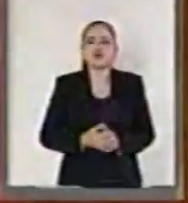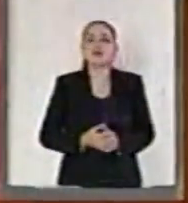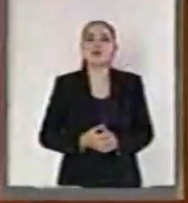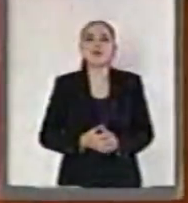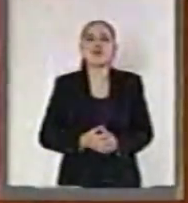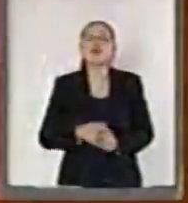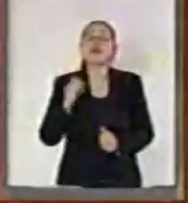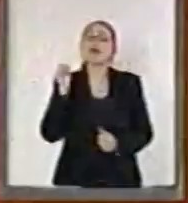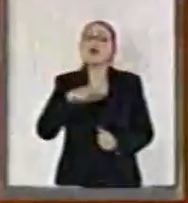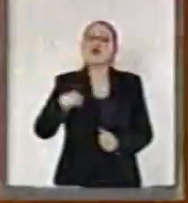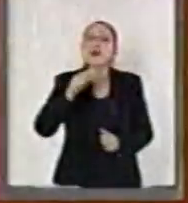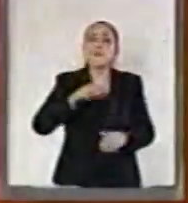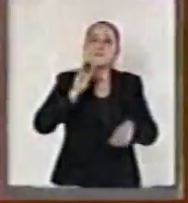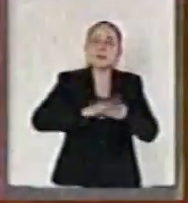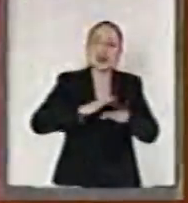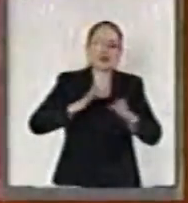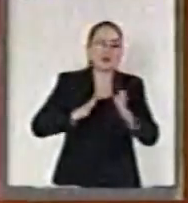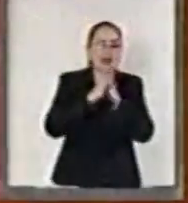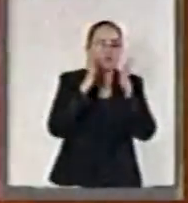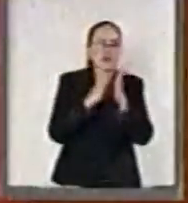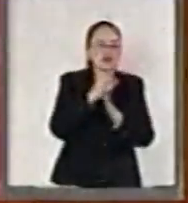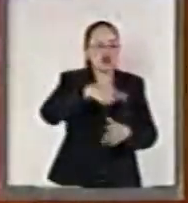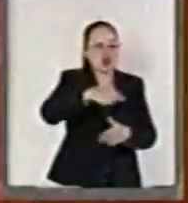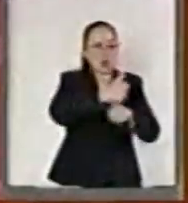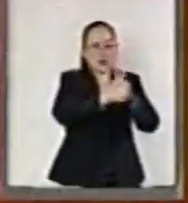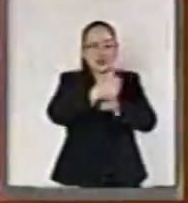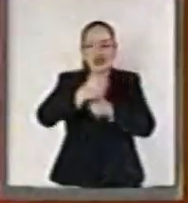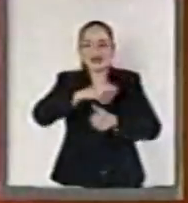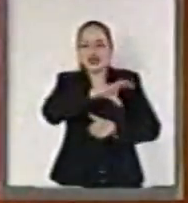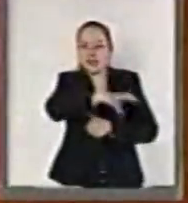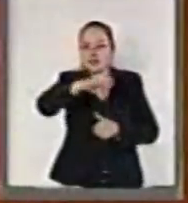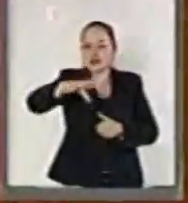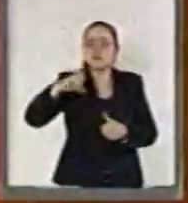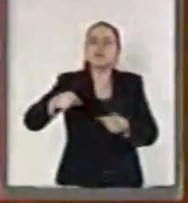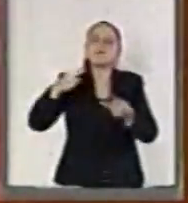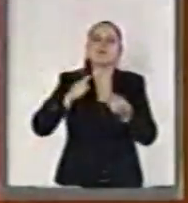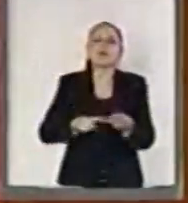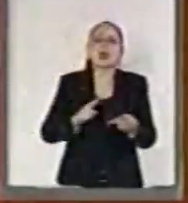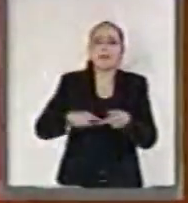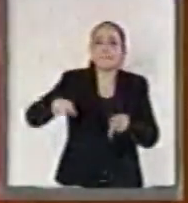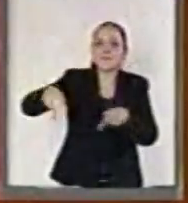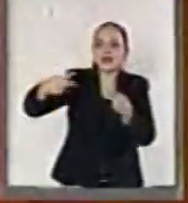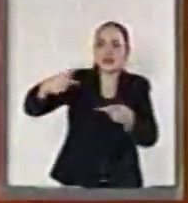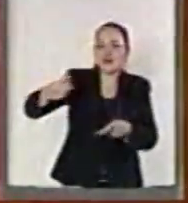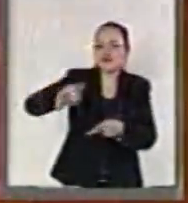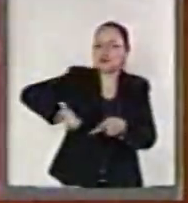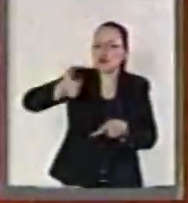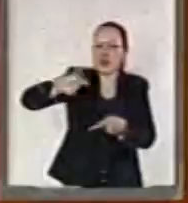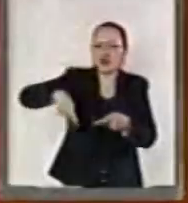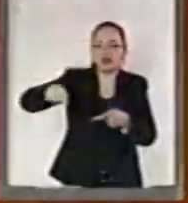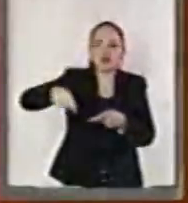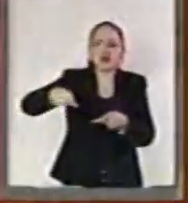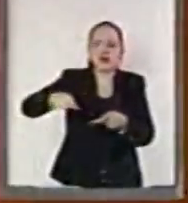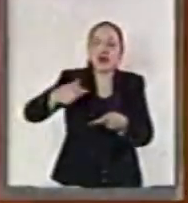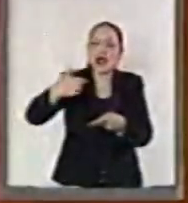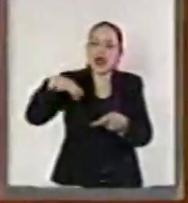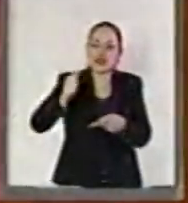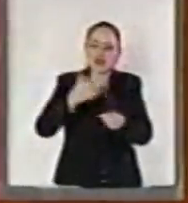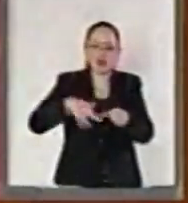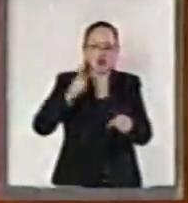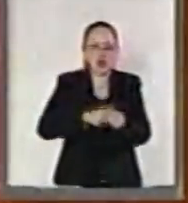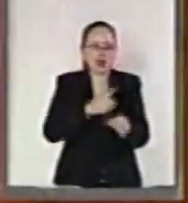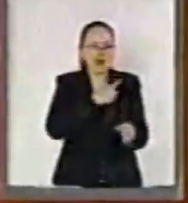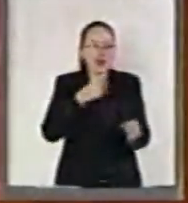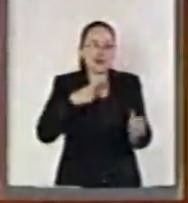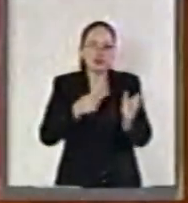La mayor participación de agentes económicos en el mercado del gas natural, que las ventas de primera mano del gas natural reflejen las condiciones